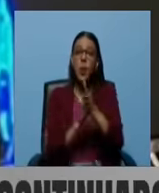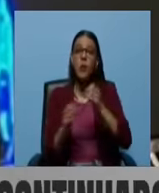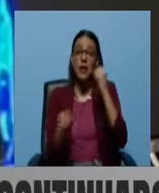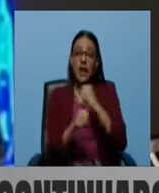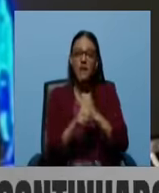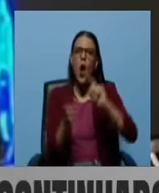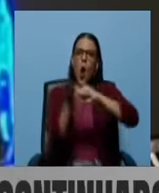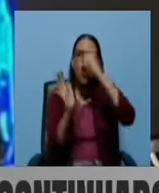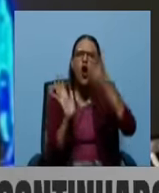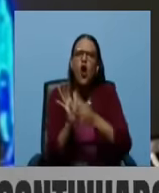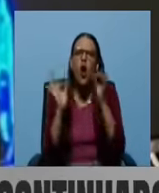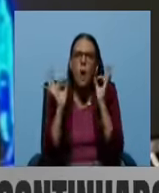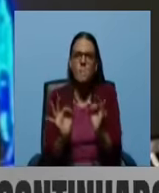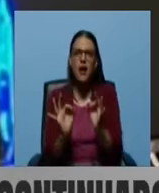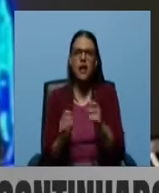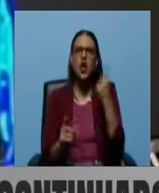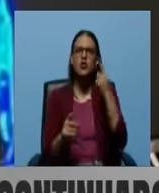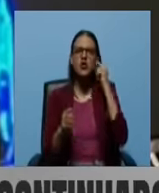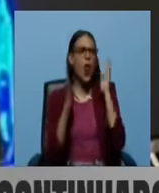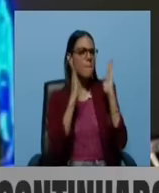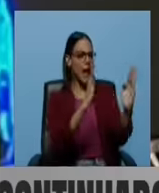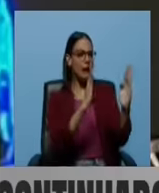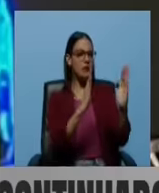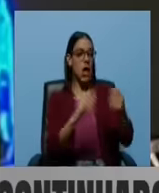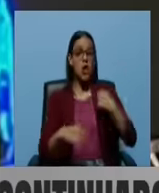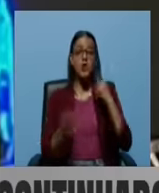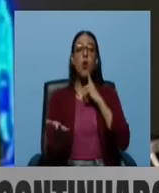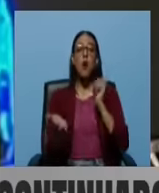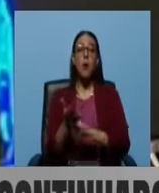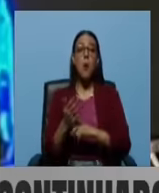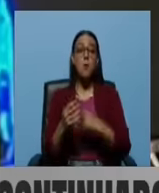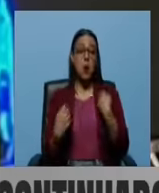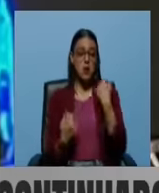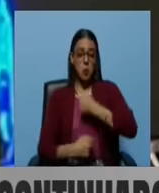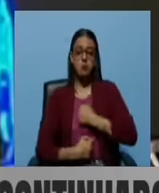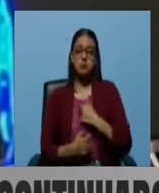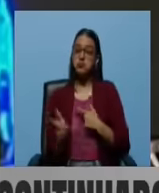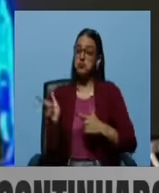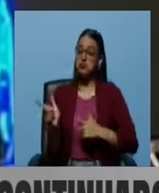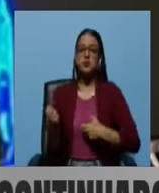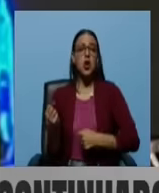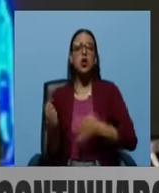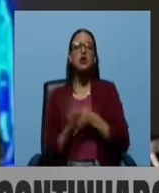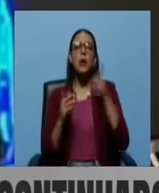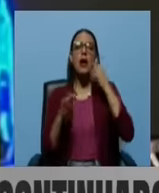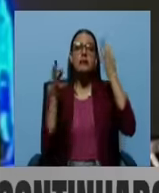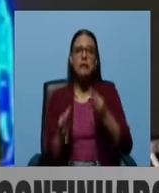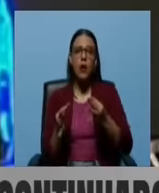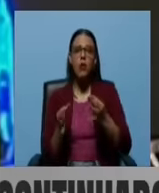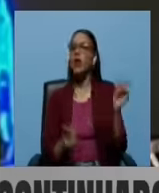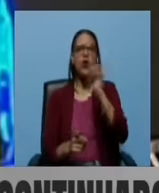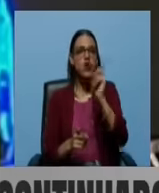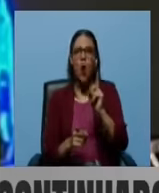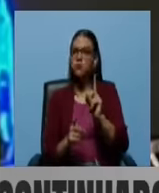de la parte solo parcializada. Mi competencia es la seguridad.